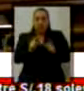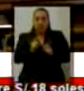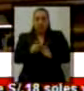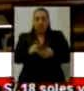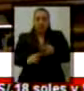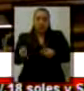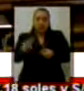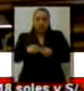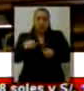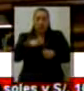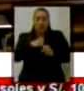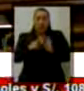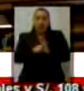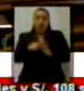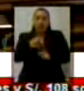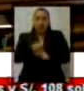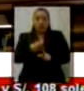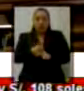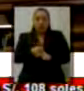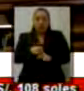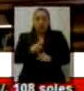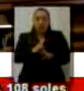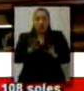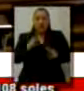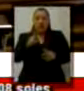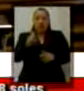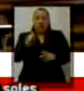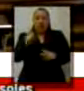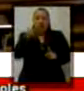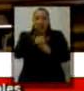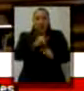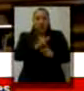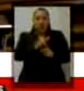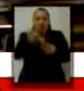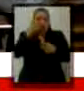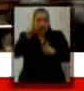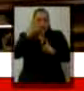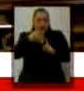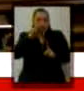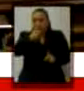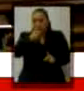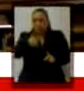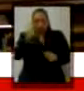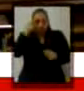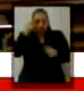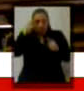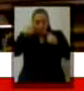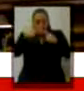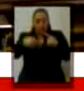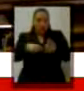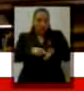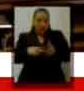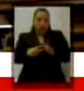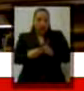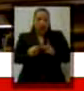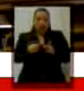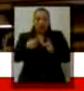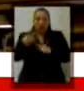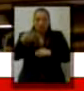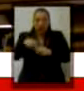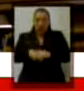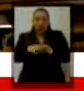nuestra legislación, maltrato sin lesión. Incluso amenazas, coacciones. Entonces, dentro de este